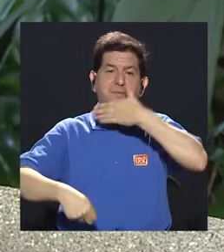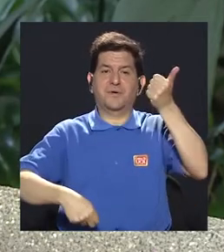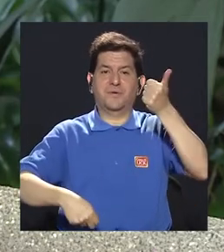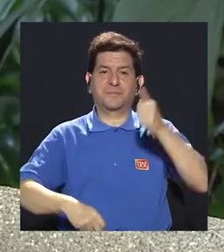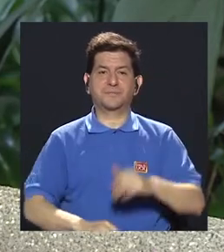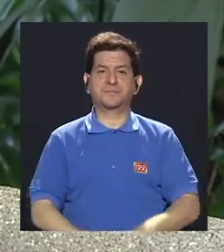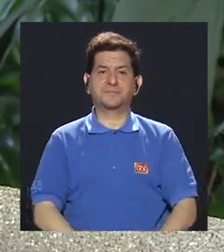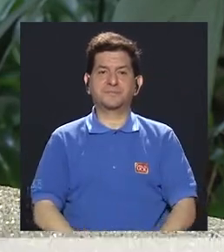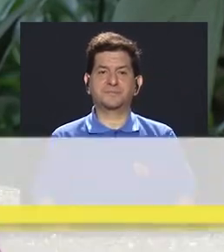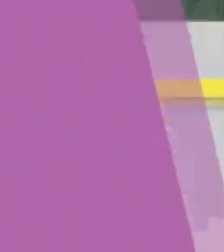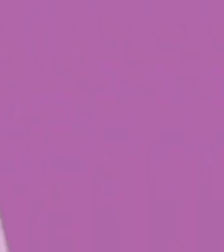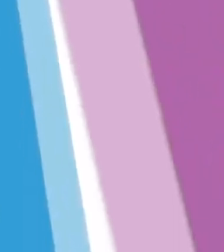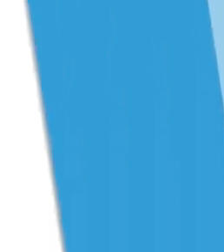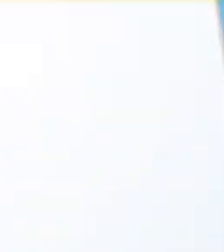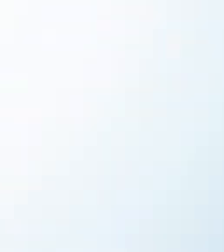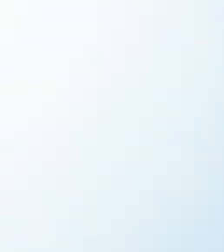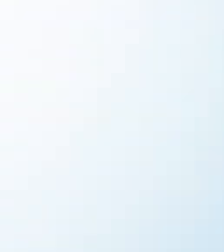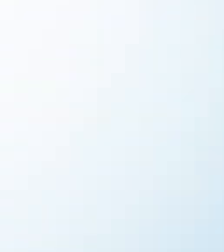más de Vivir Mejor.